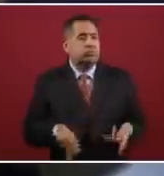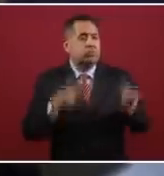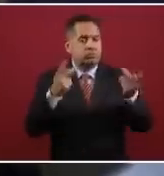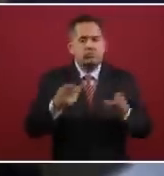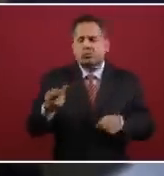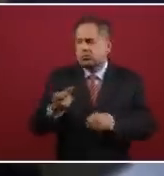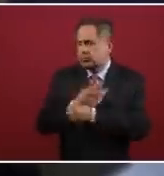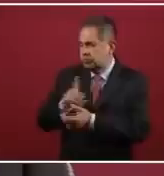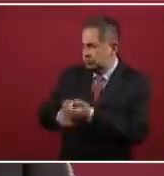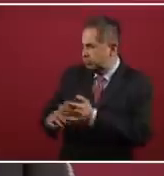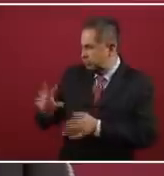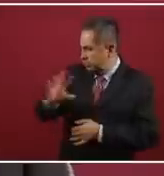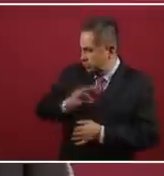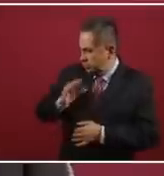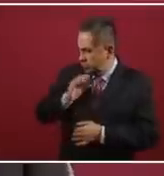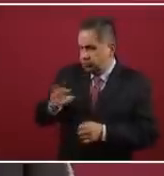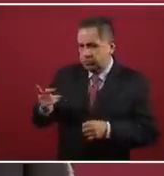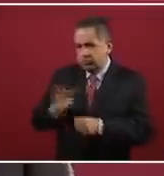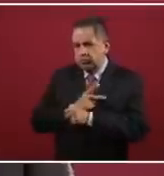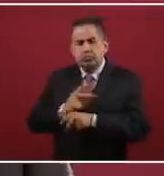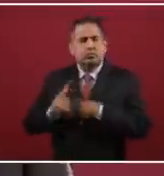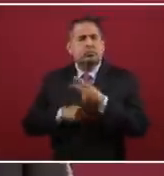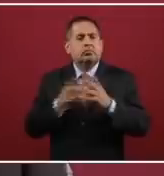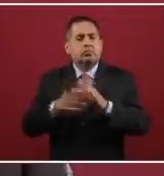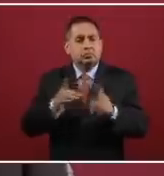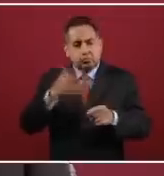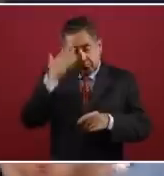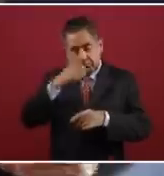compartido Santiago Nieto sobre esta indagatoria y si se